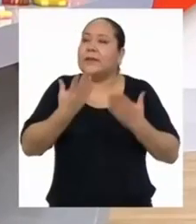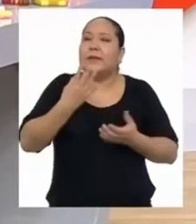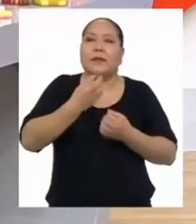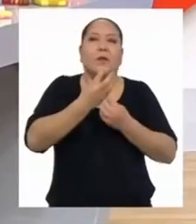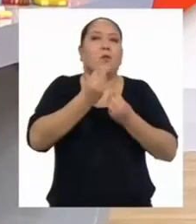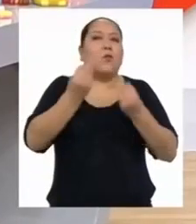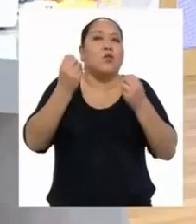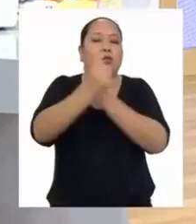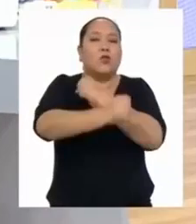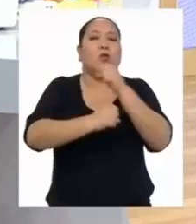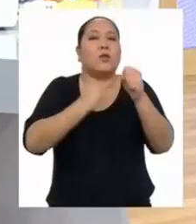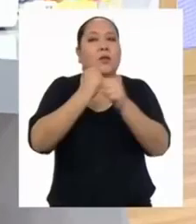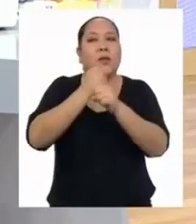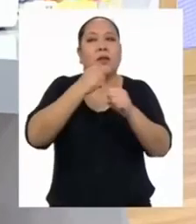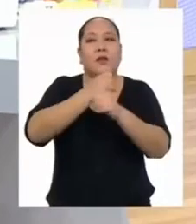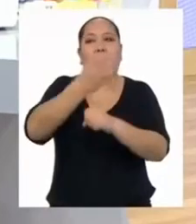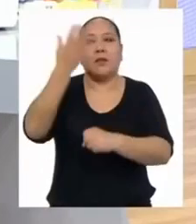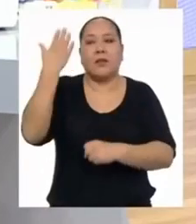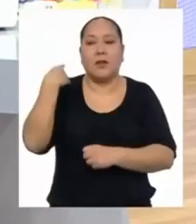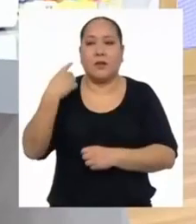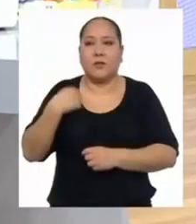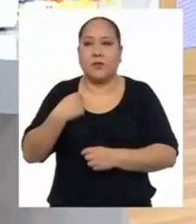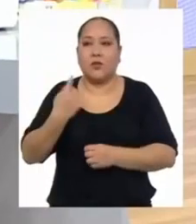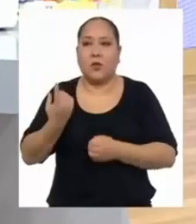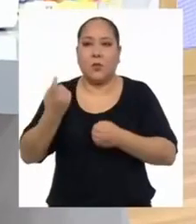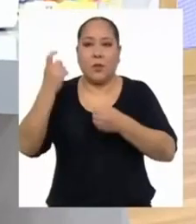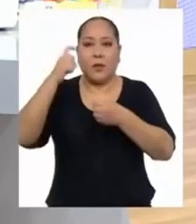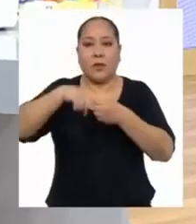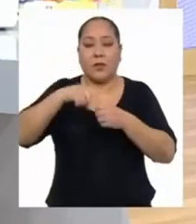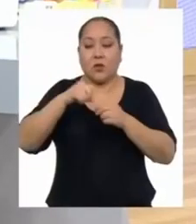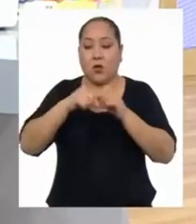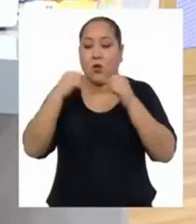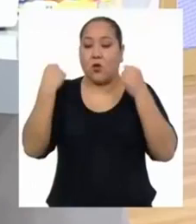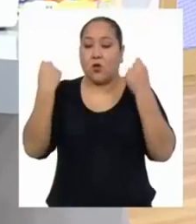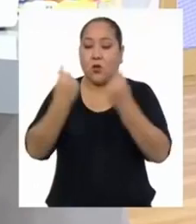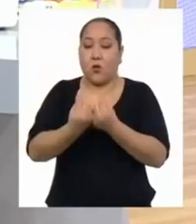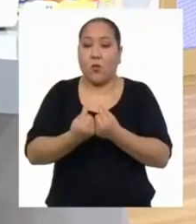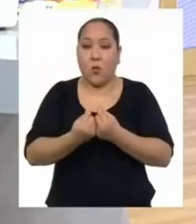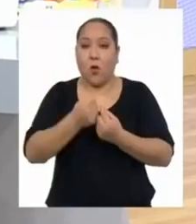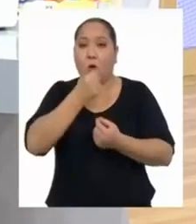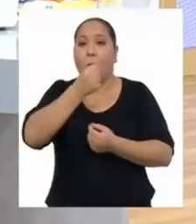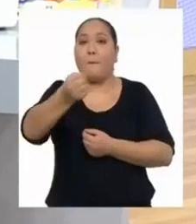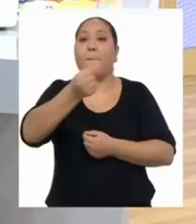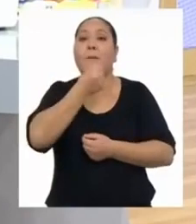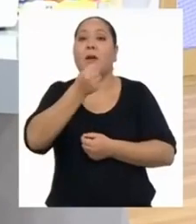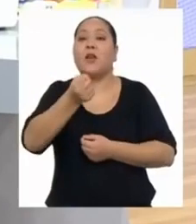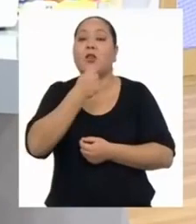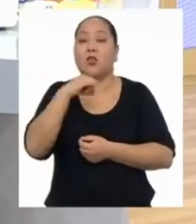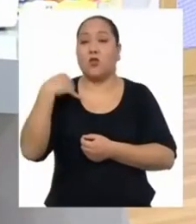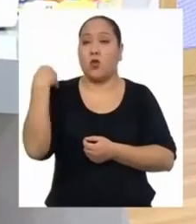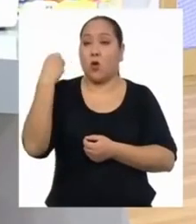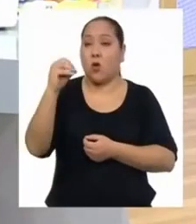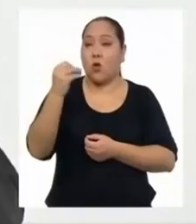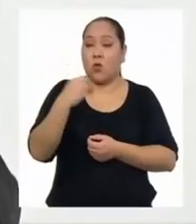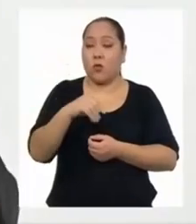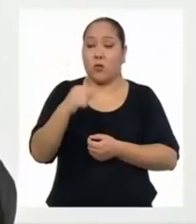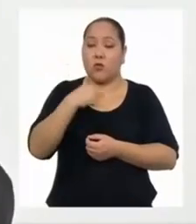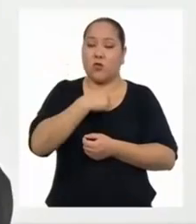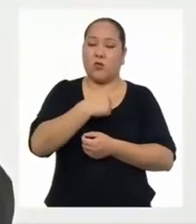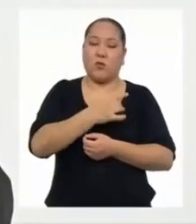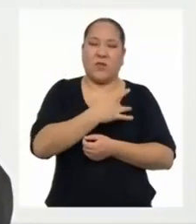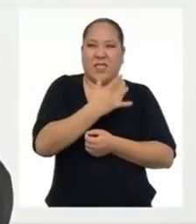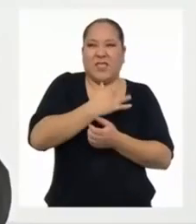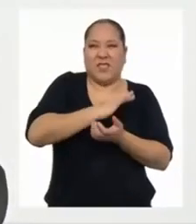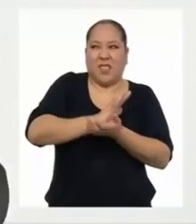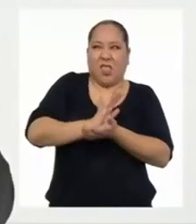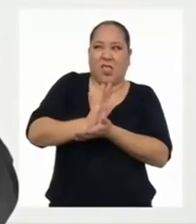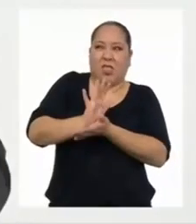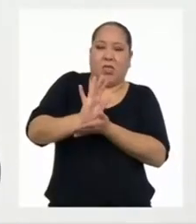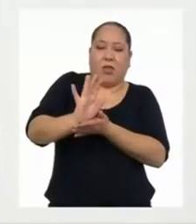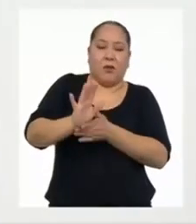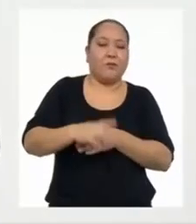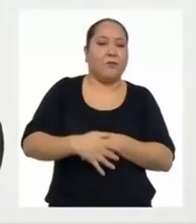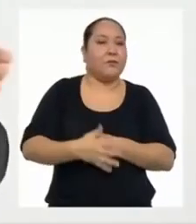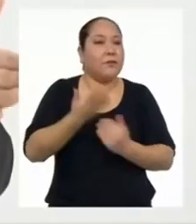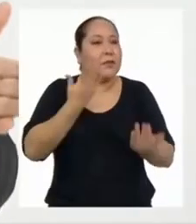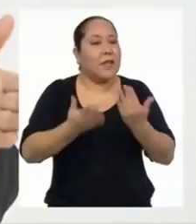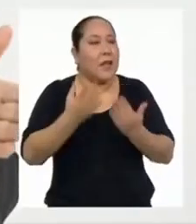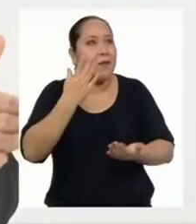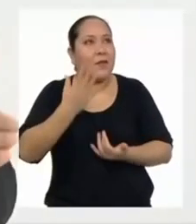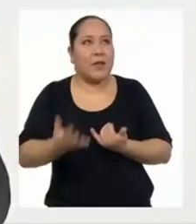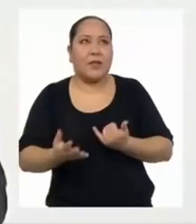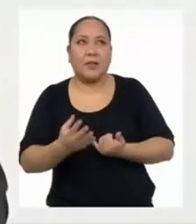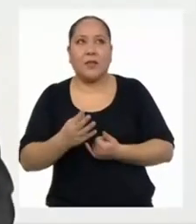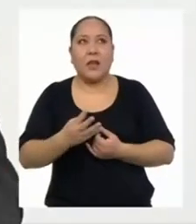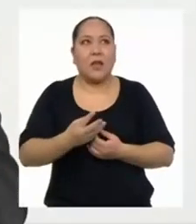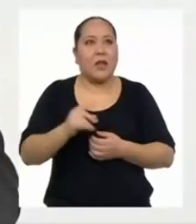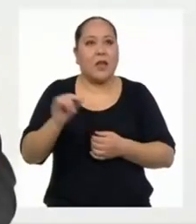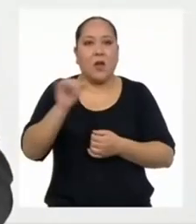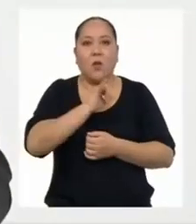años. Estuve en un grupo de periodismo joven donde de pronto empecé a sentirme fuera de lugar. Seguro te pasó como a mucha